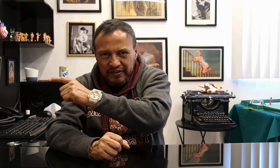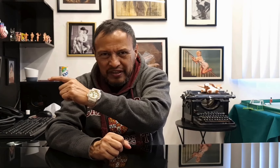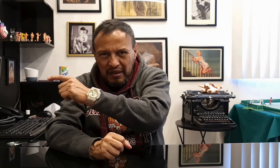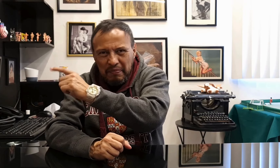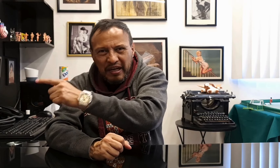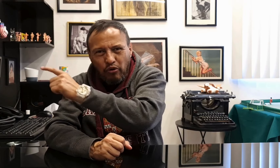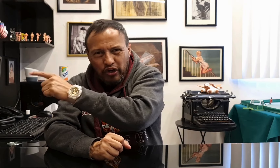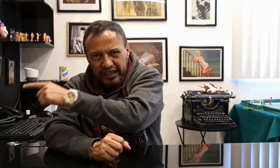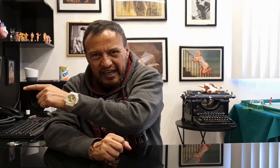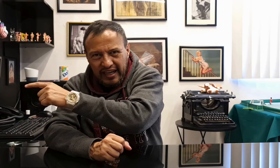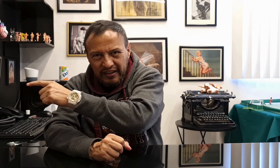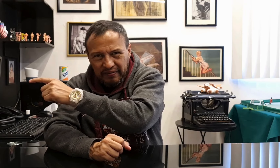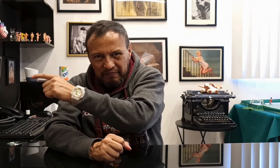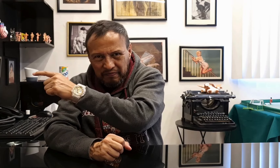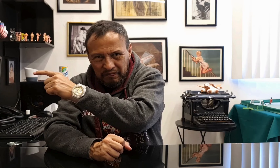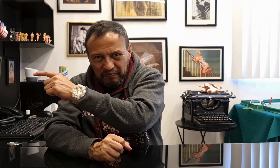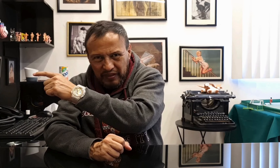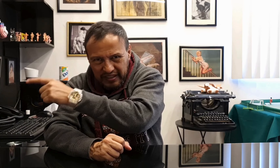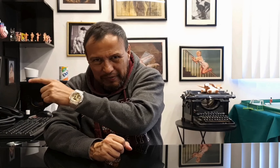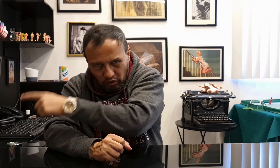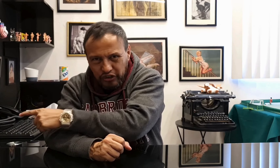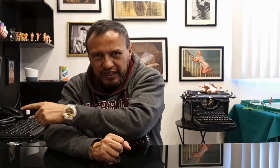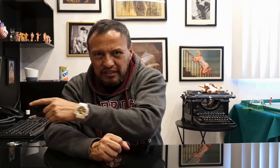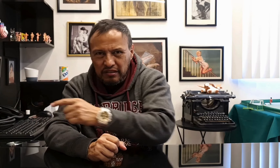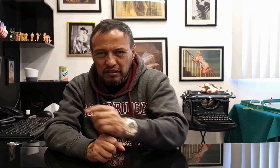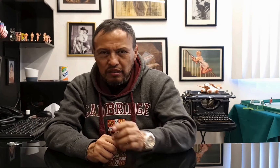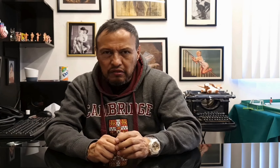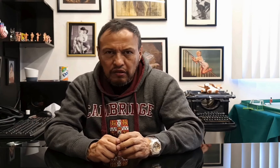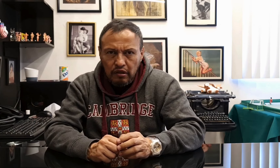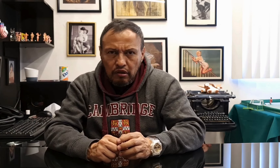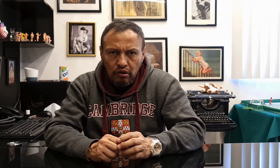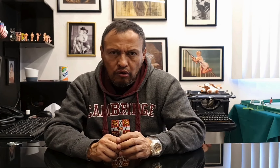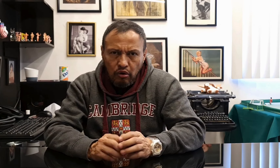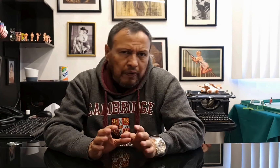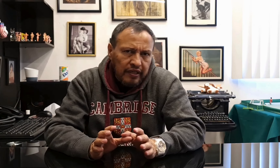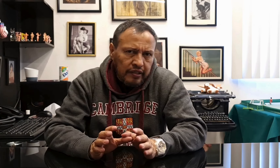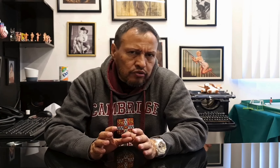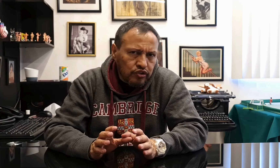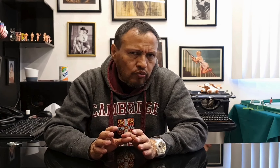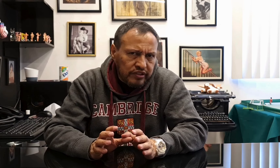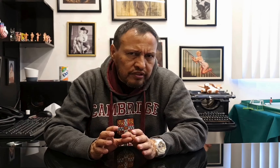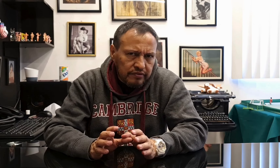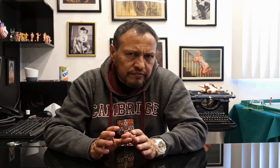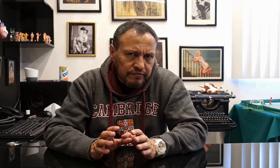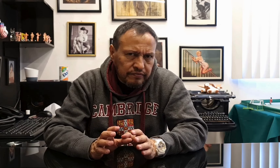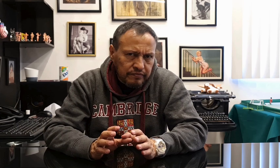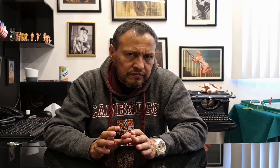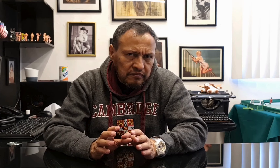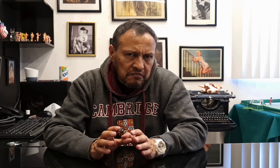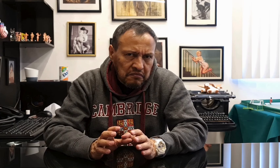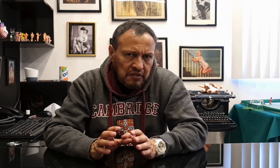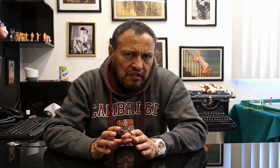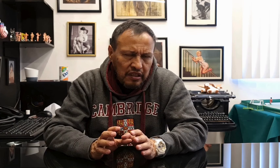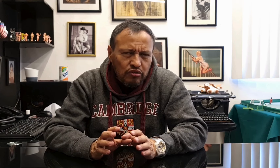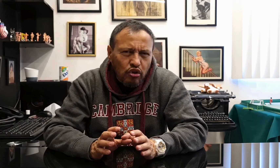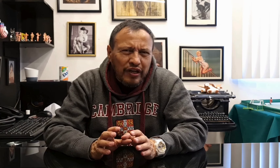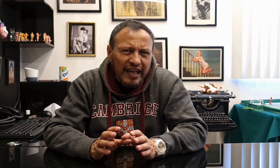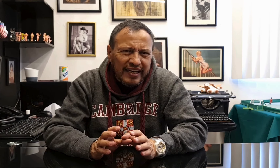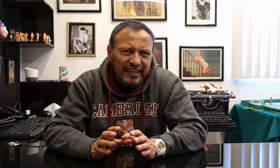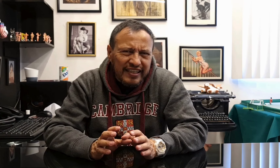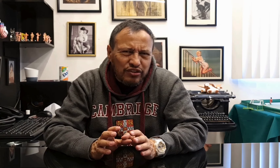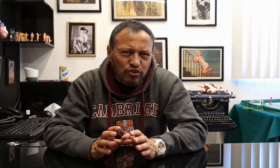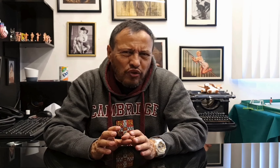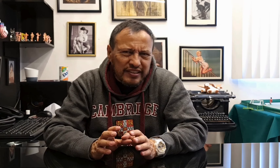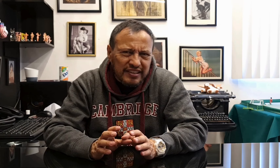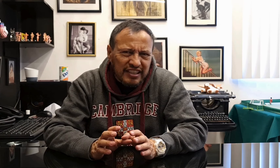esa verborrea de demagogia operen en consecuencia. No solo en